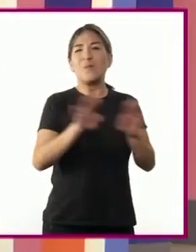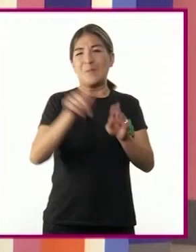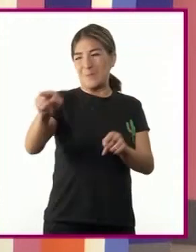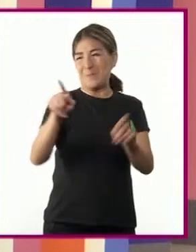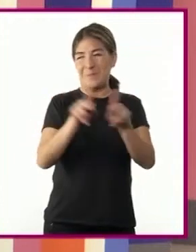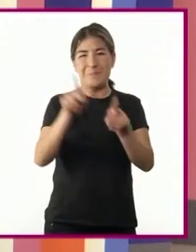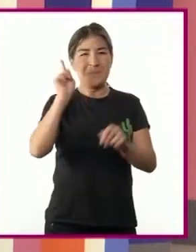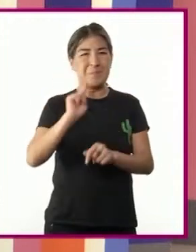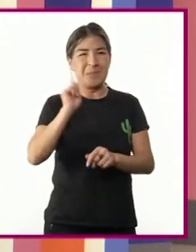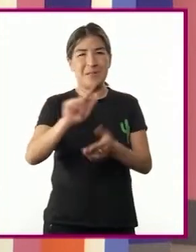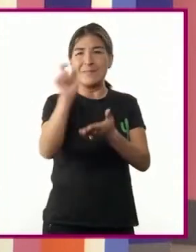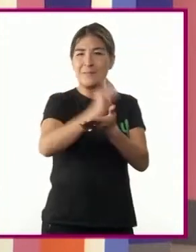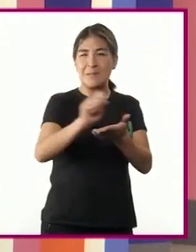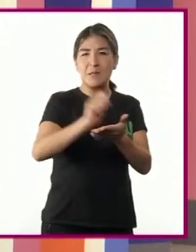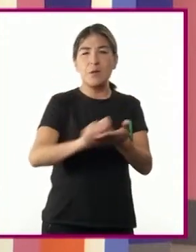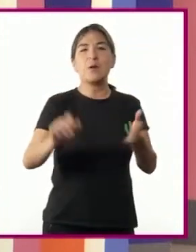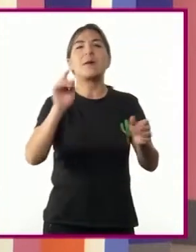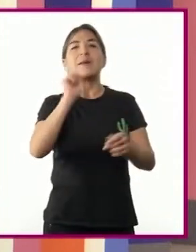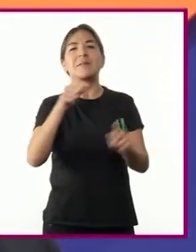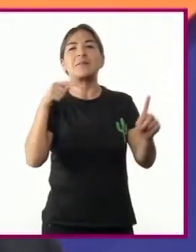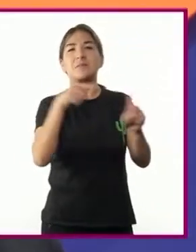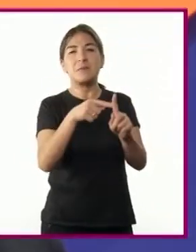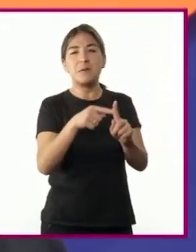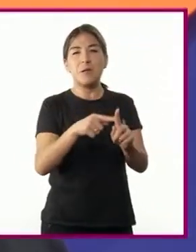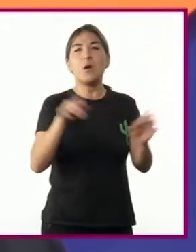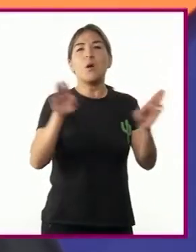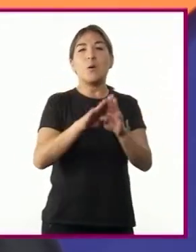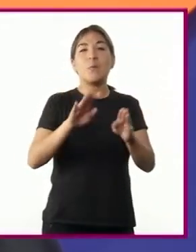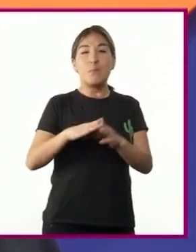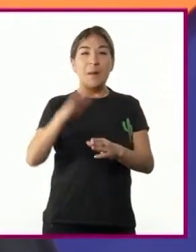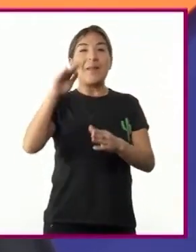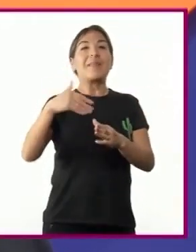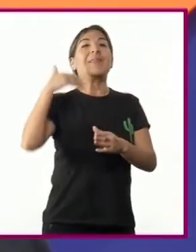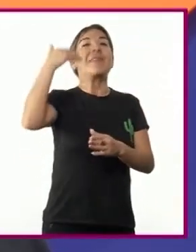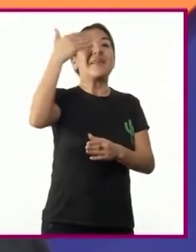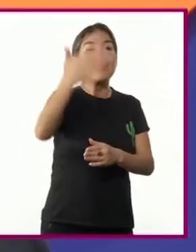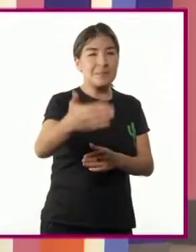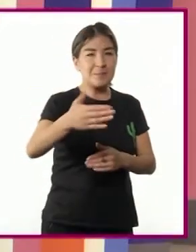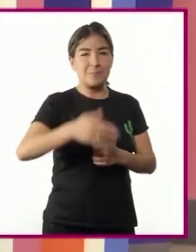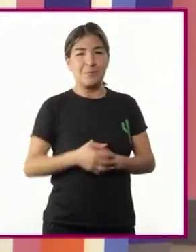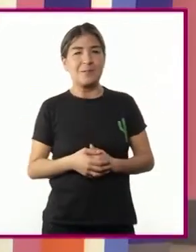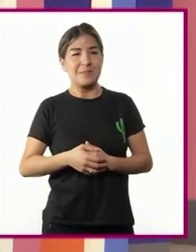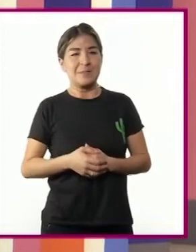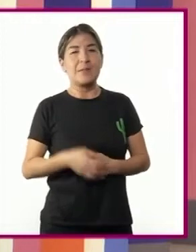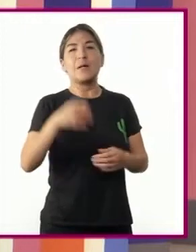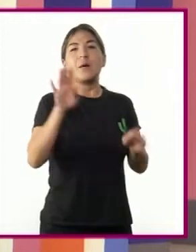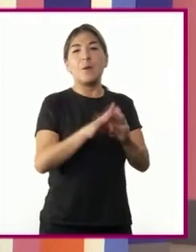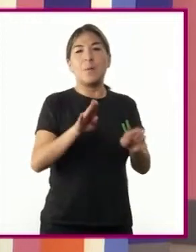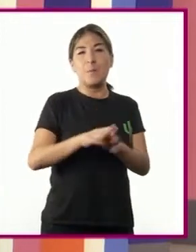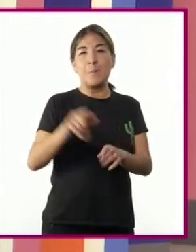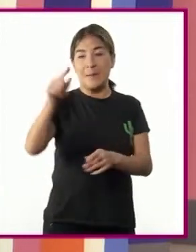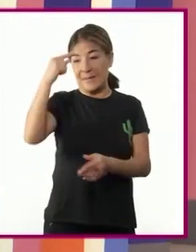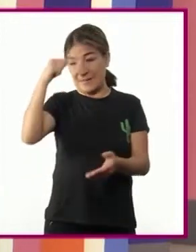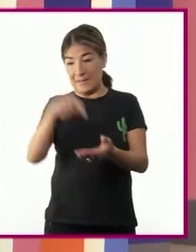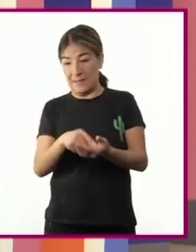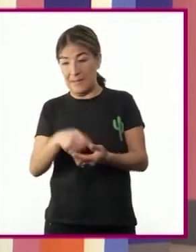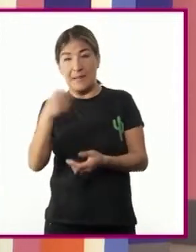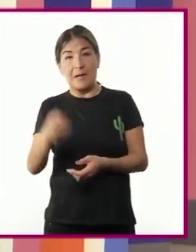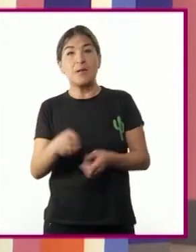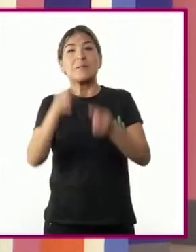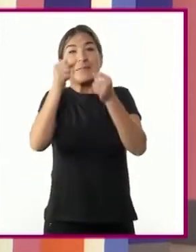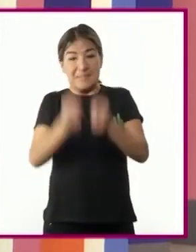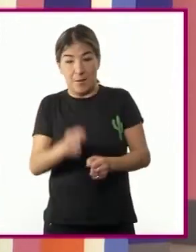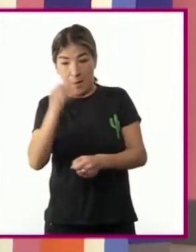tu prima destacaba posteridad. Es decir, entre una suposición y su